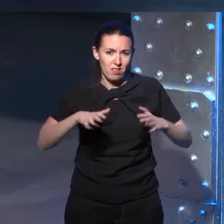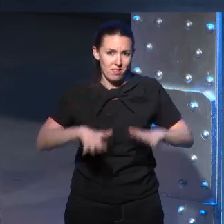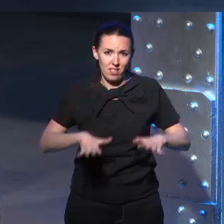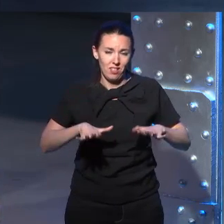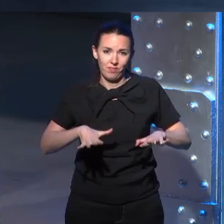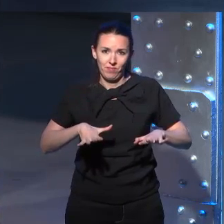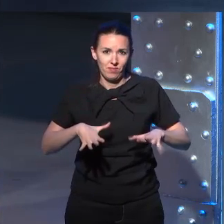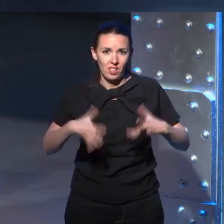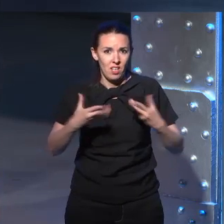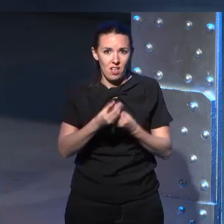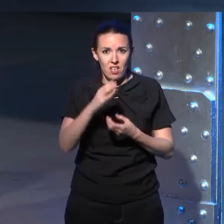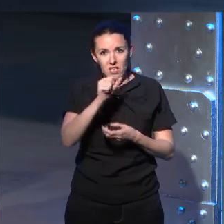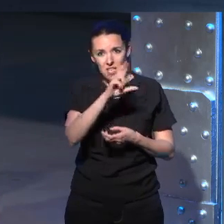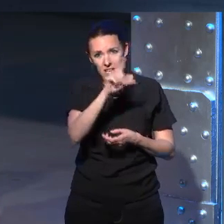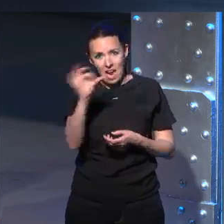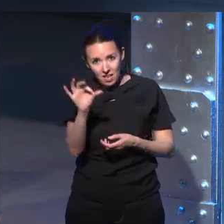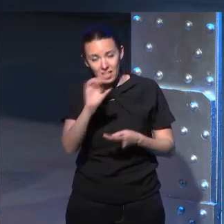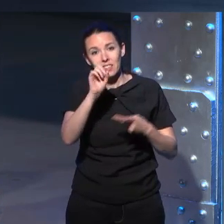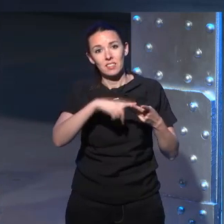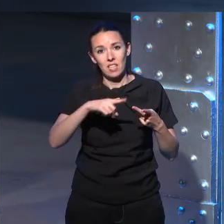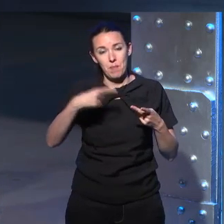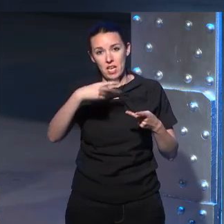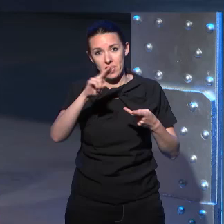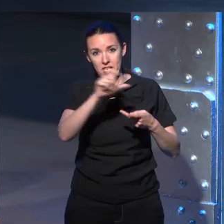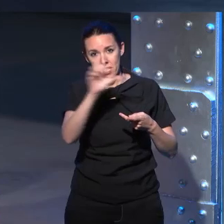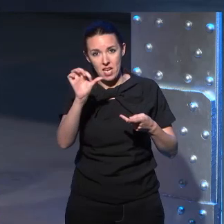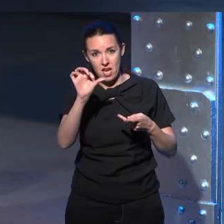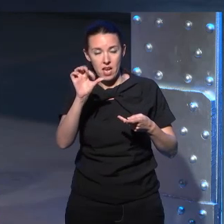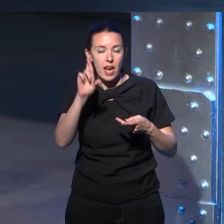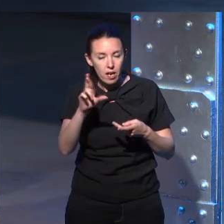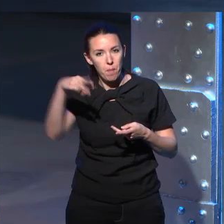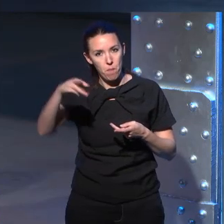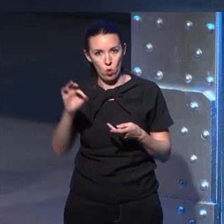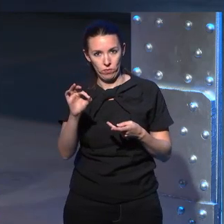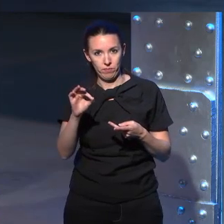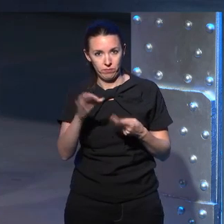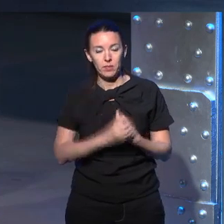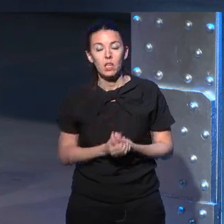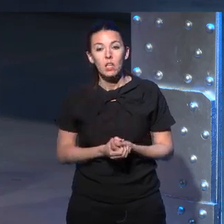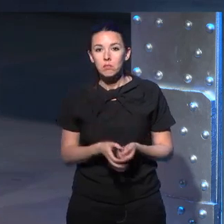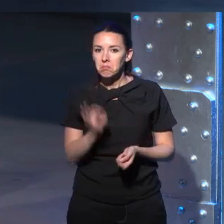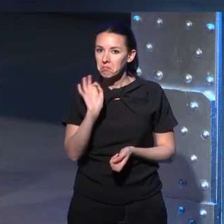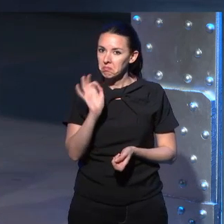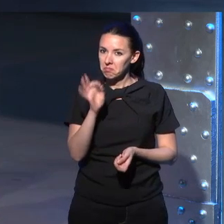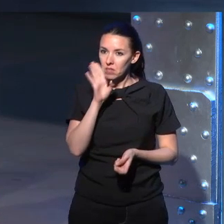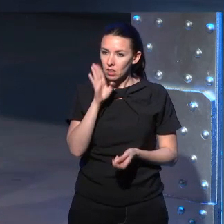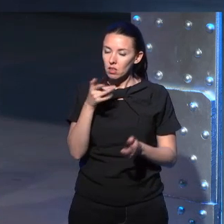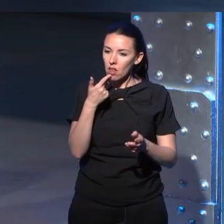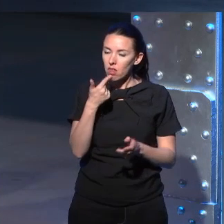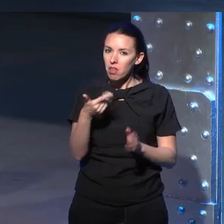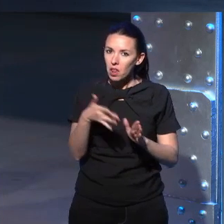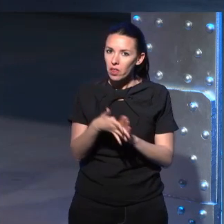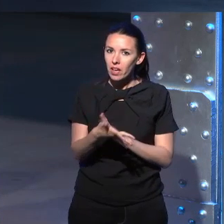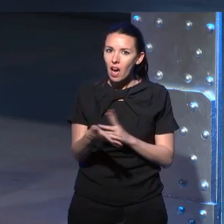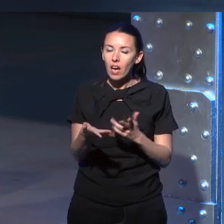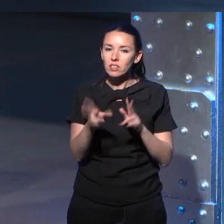con Carlas y con Guillermo. La verdad es que lo que decías antes